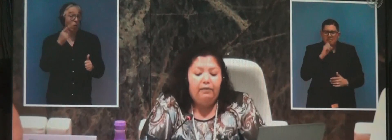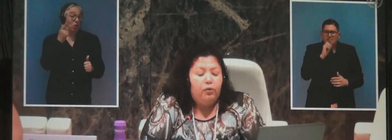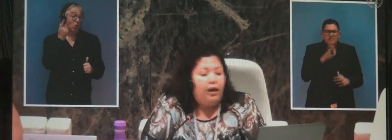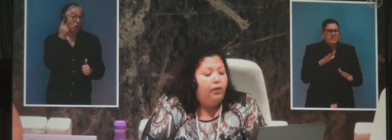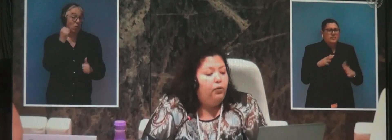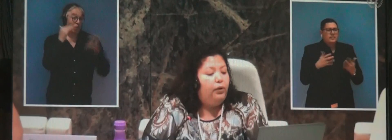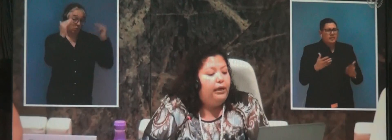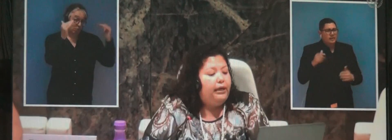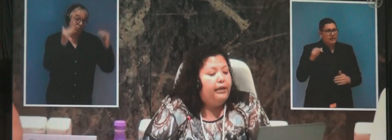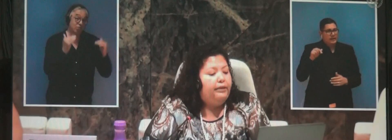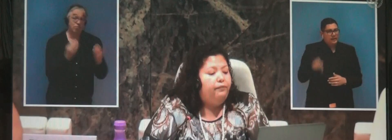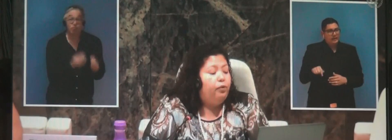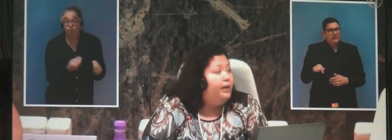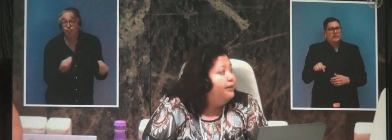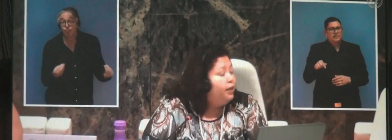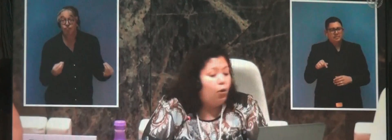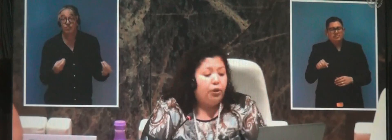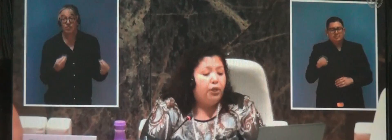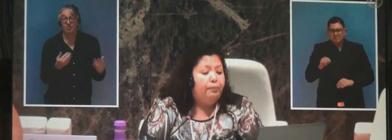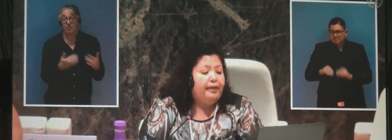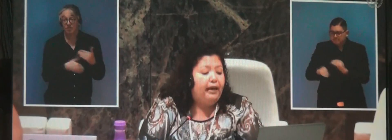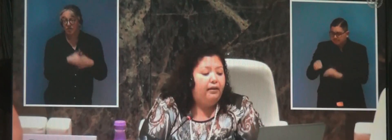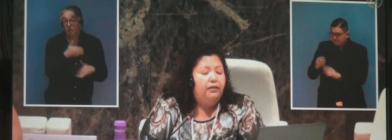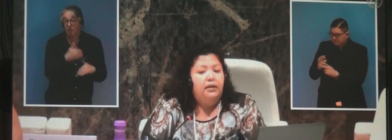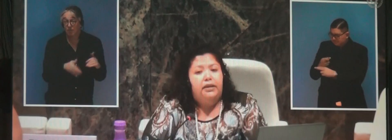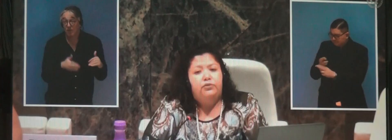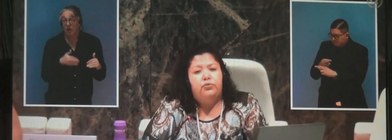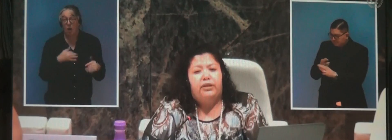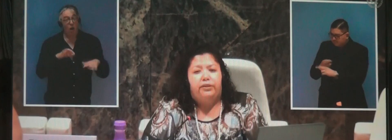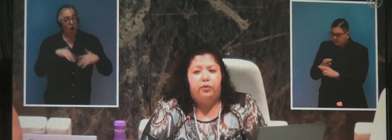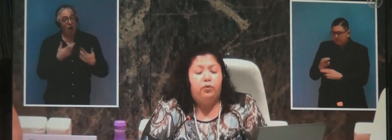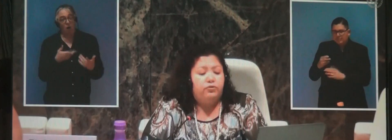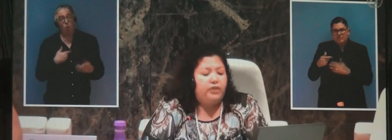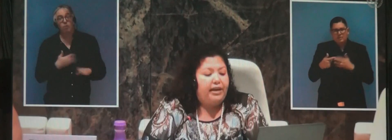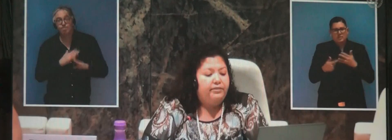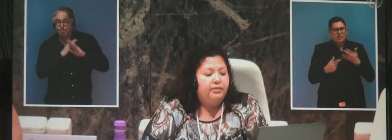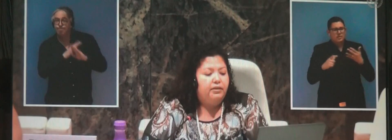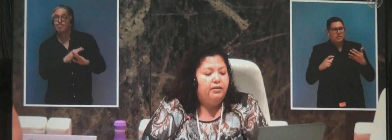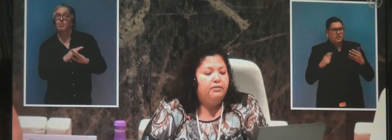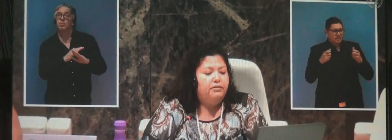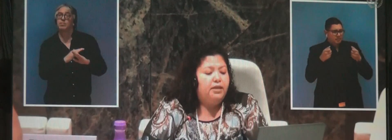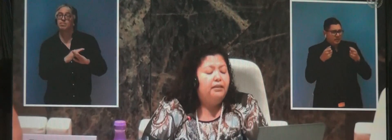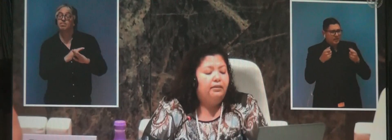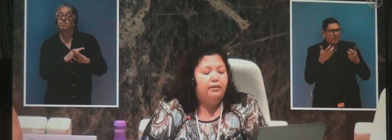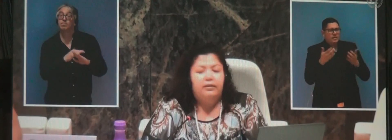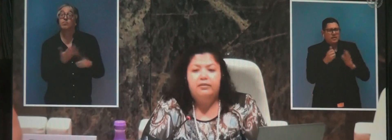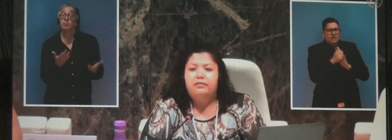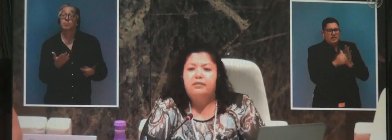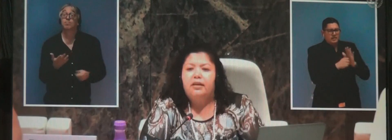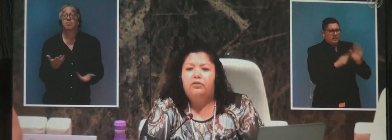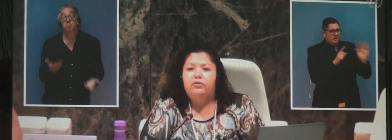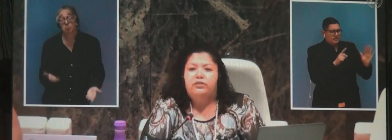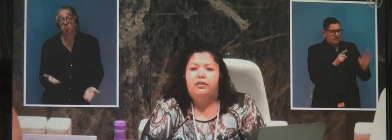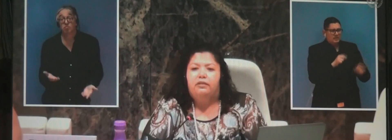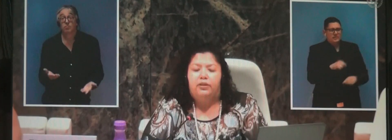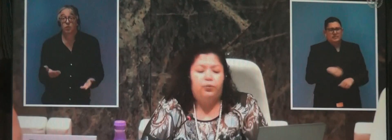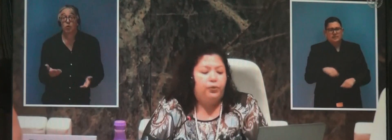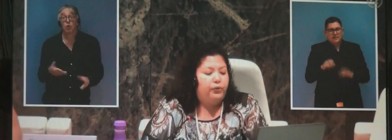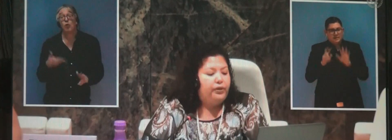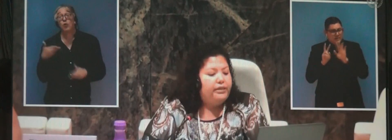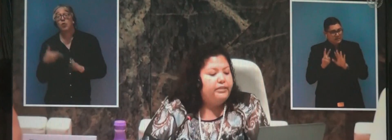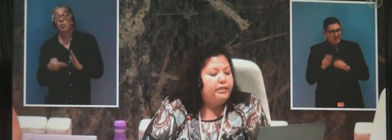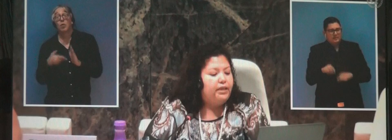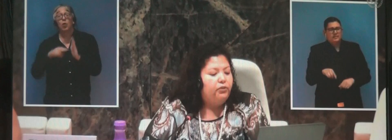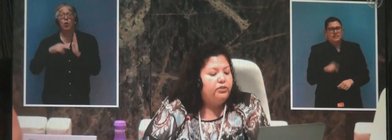han elaborado reformas en el Código Penal en sus artículos 6, 7, 161,